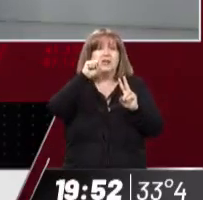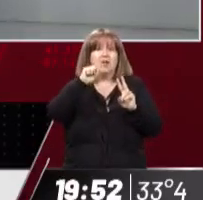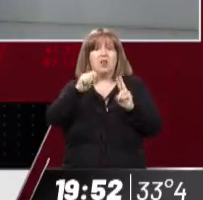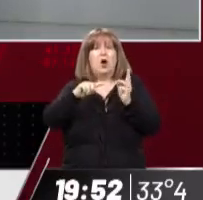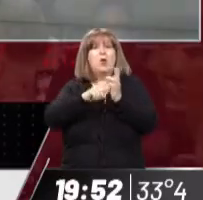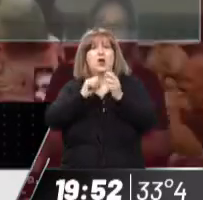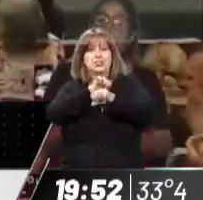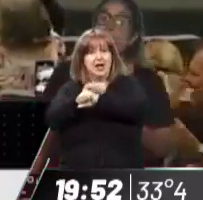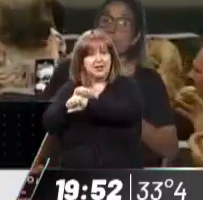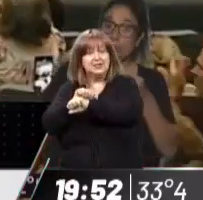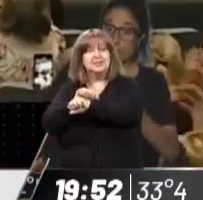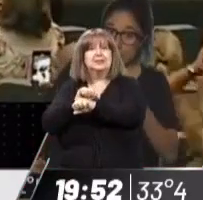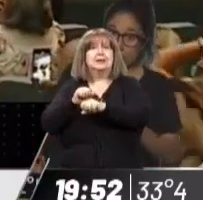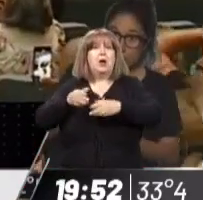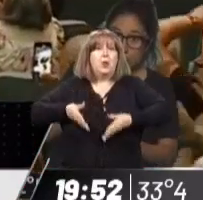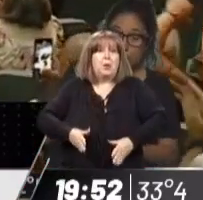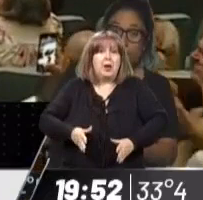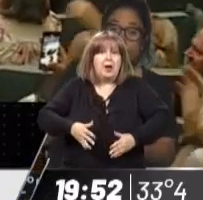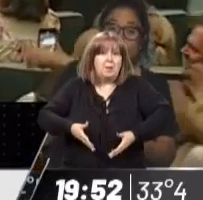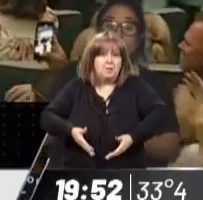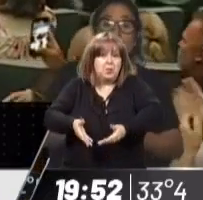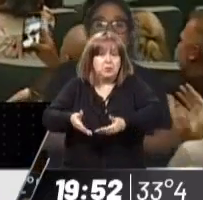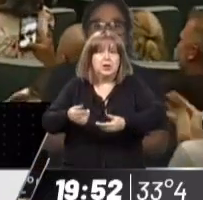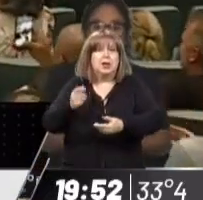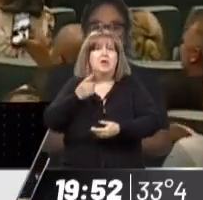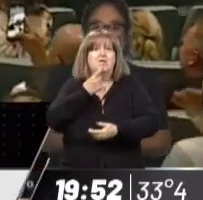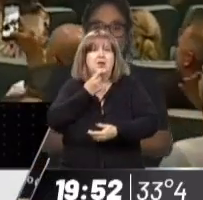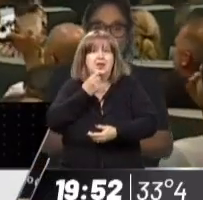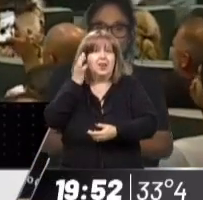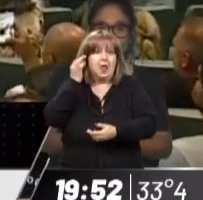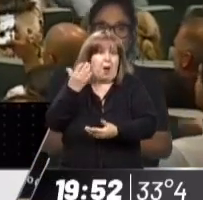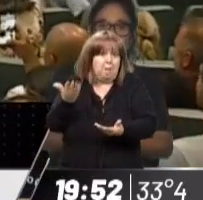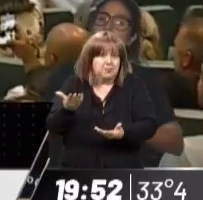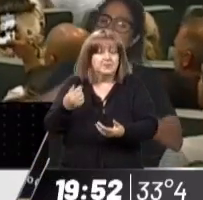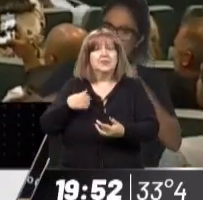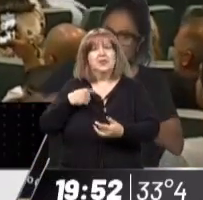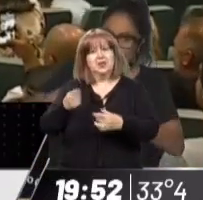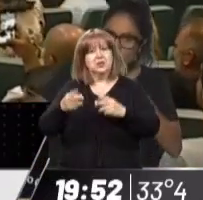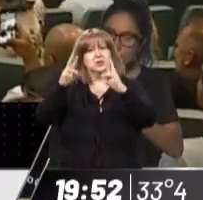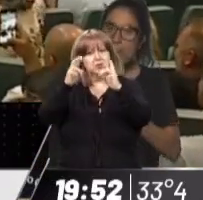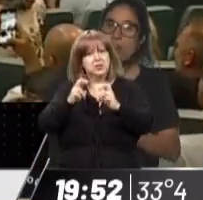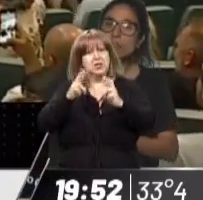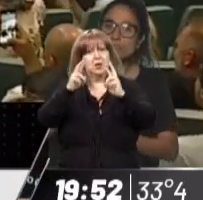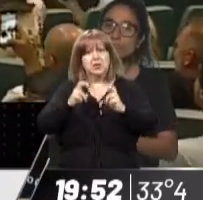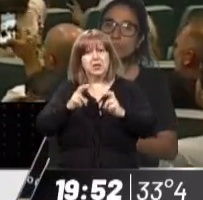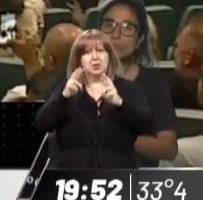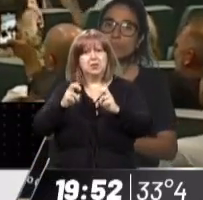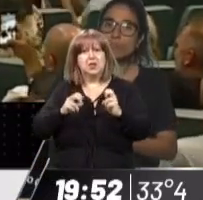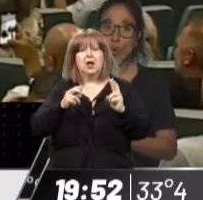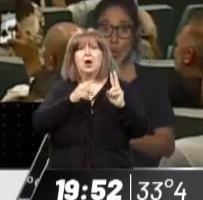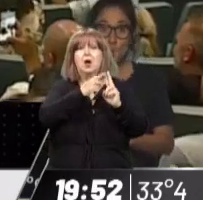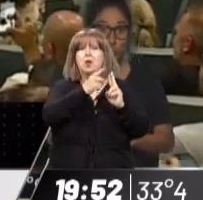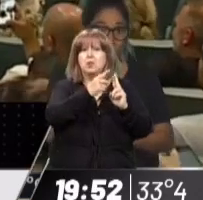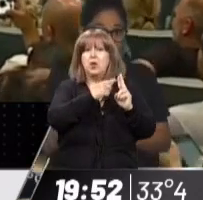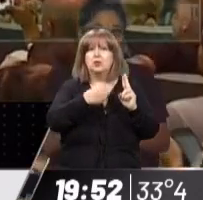Bueno, ellas toda la vida investigaron estos casos, tanto por desaparición de personas como por la búsqueda de